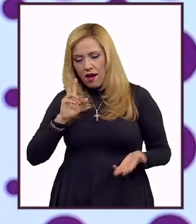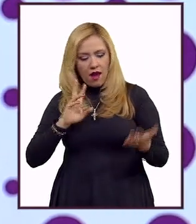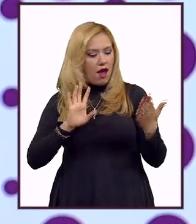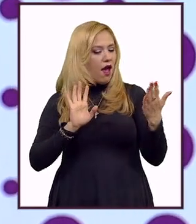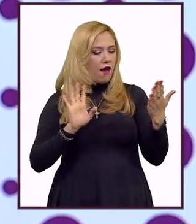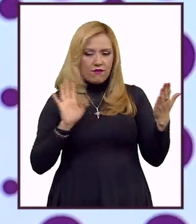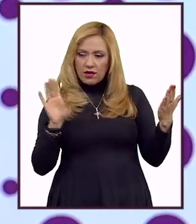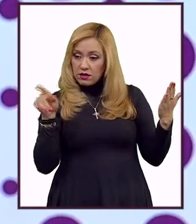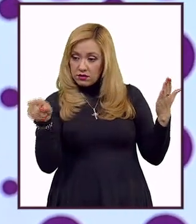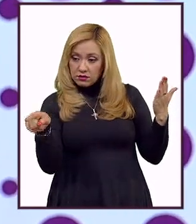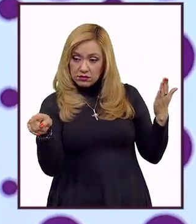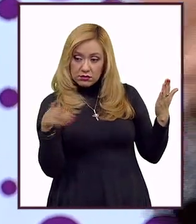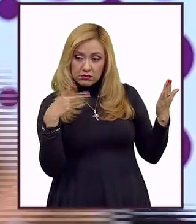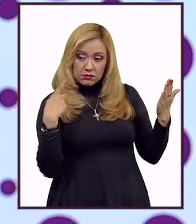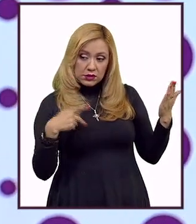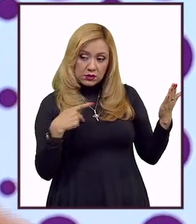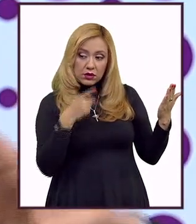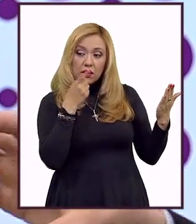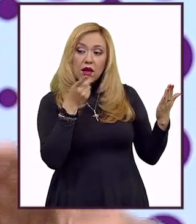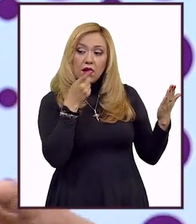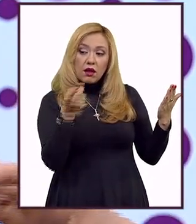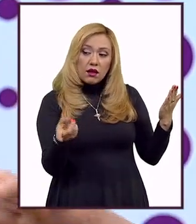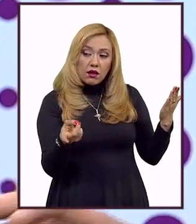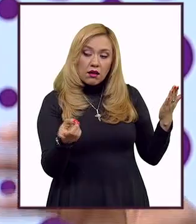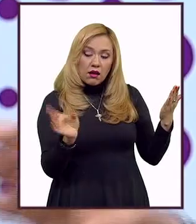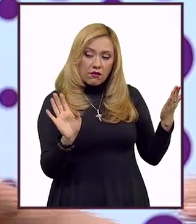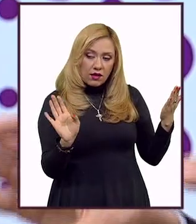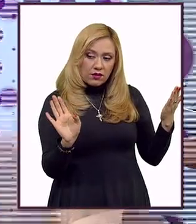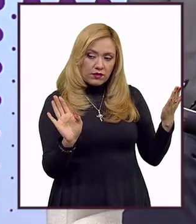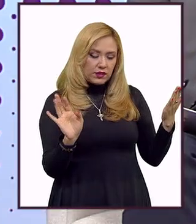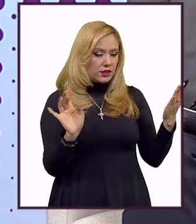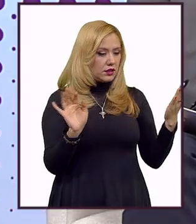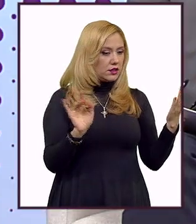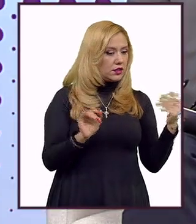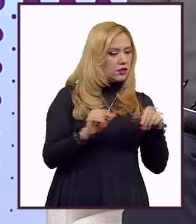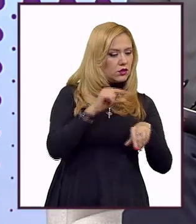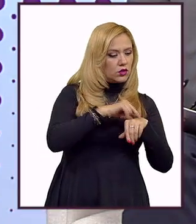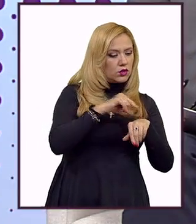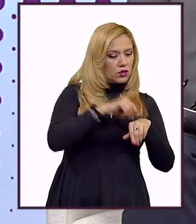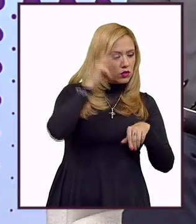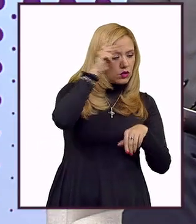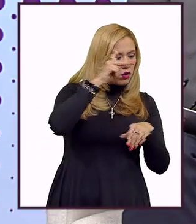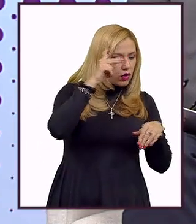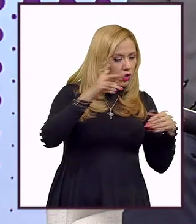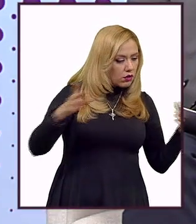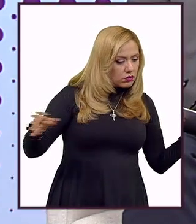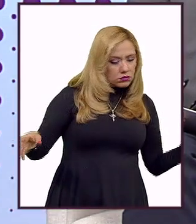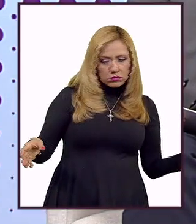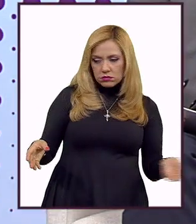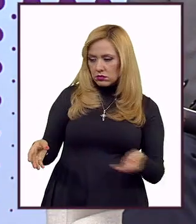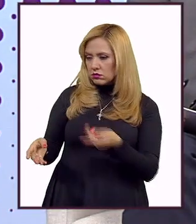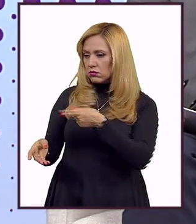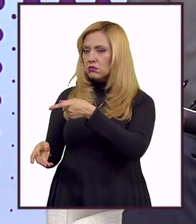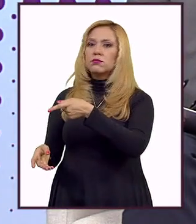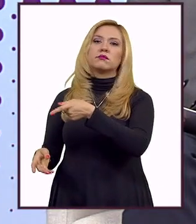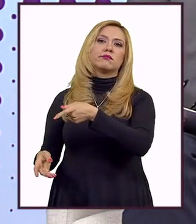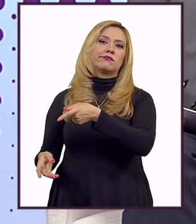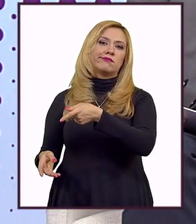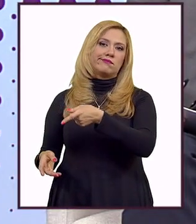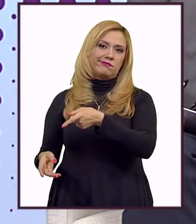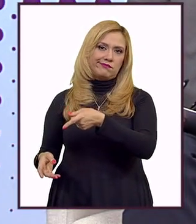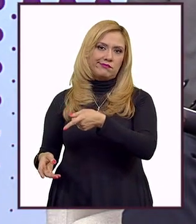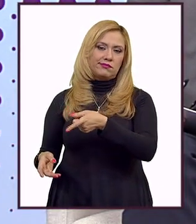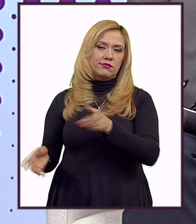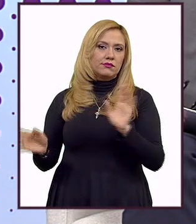está diciendo la persona es coincidente con los resultados médicos y psicológicos que se pueden aplicar. ¿Por qué comento esto?